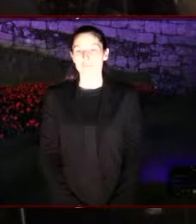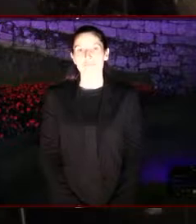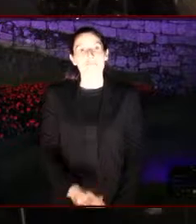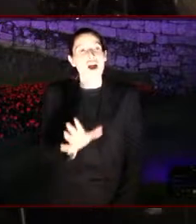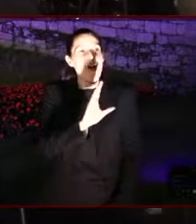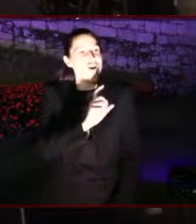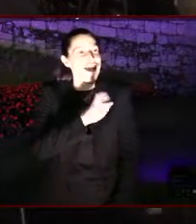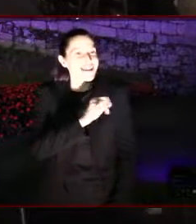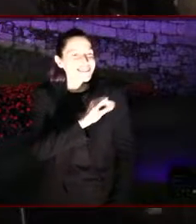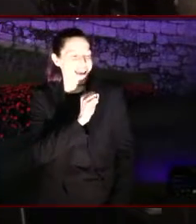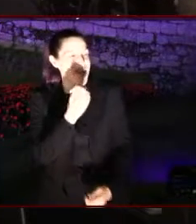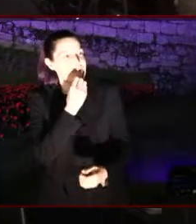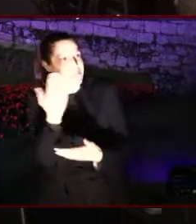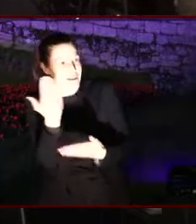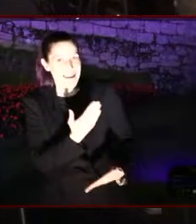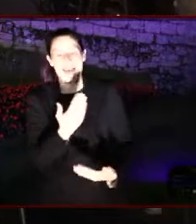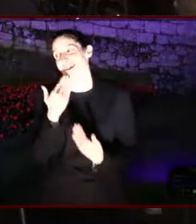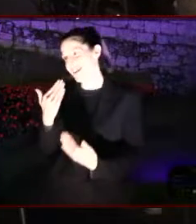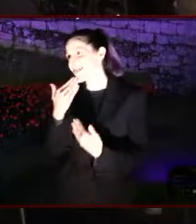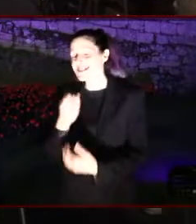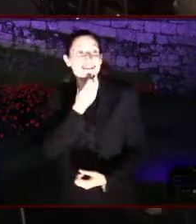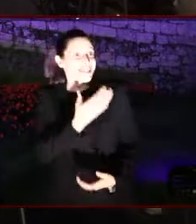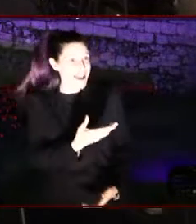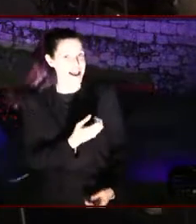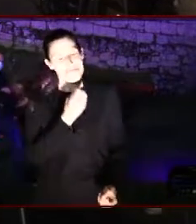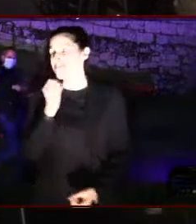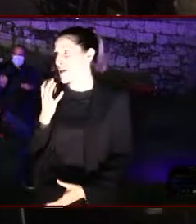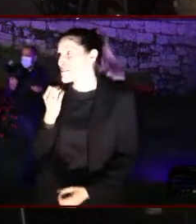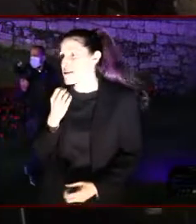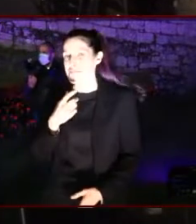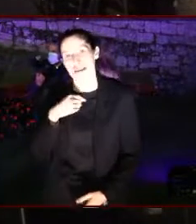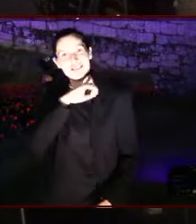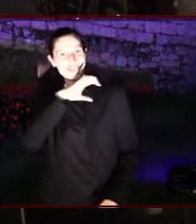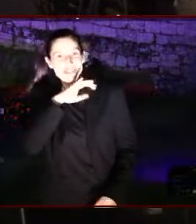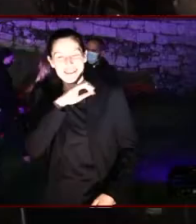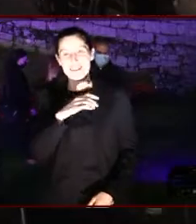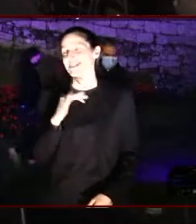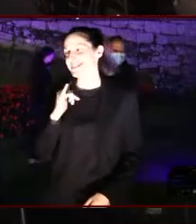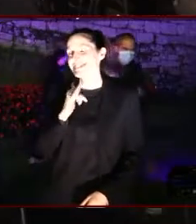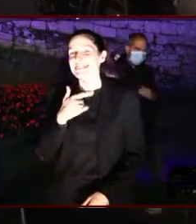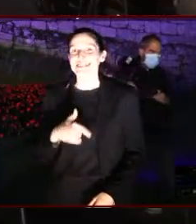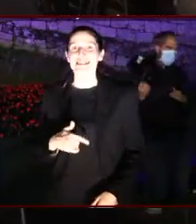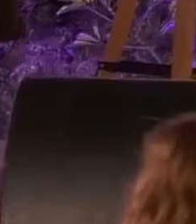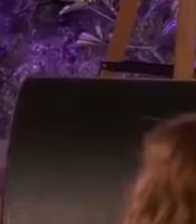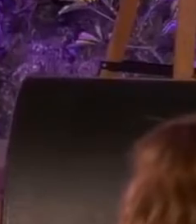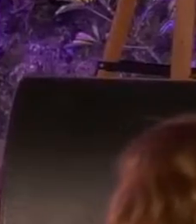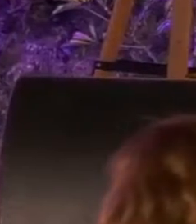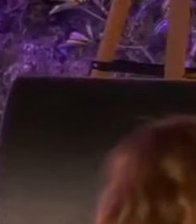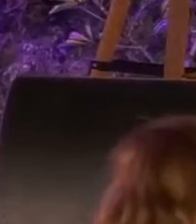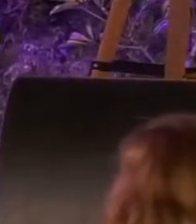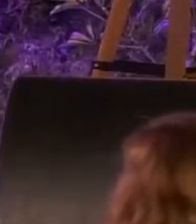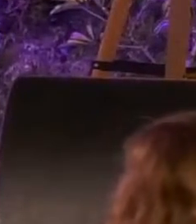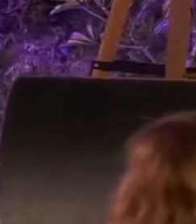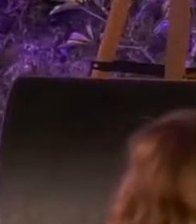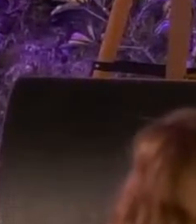Hola, Sia, bienvenida. Hola, gracias. ¿Qué tal? Buenas noches. Bien, muy bien, muy contenta. ¿Sí? Sí. ¿Qué te parece el resultado? Jo, genial.